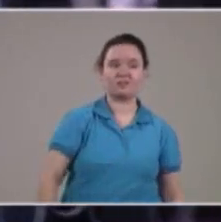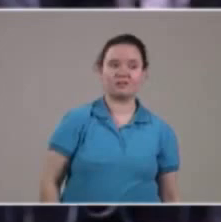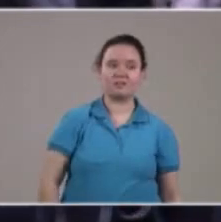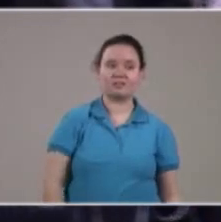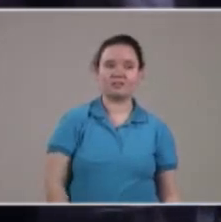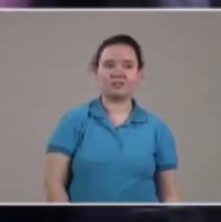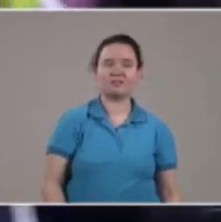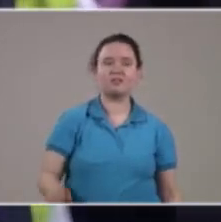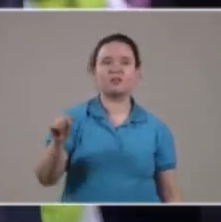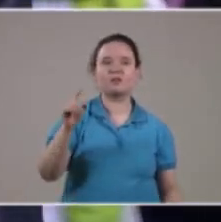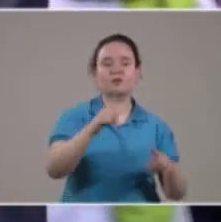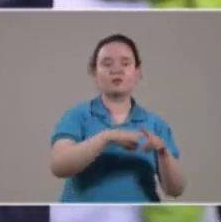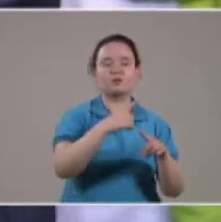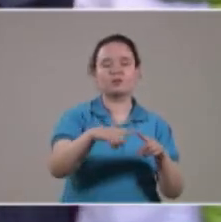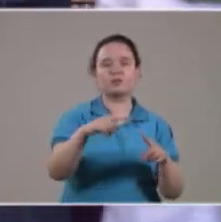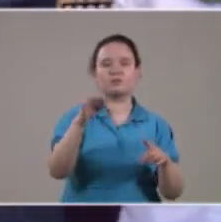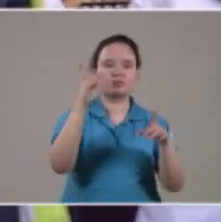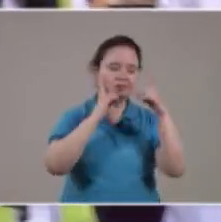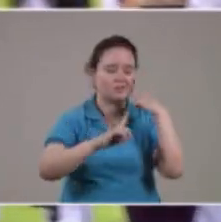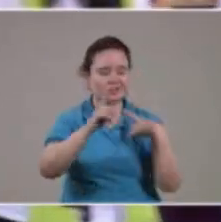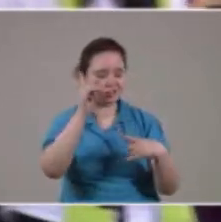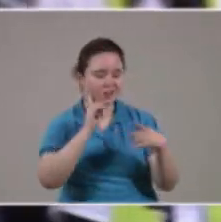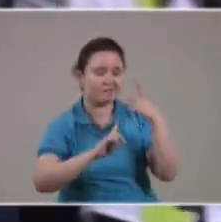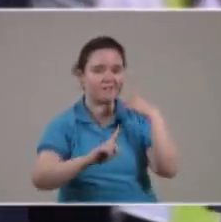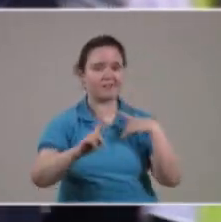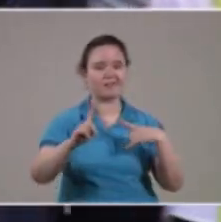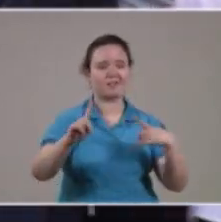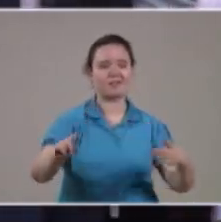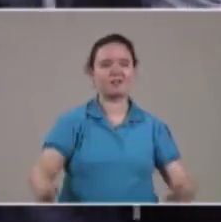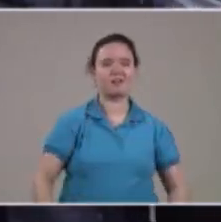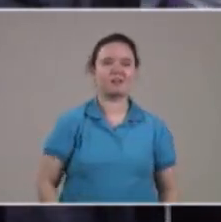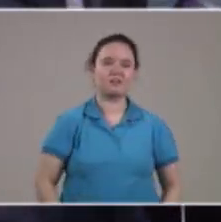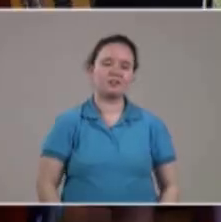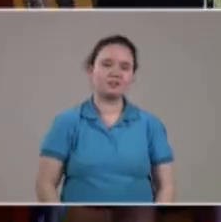Cuando Él le dijo: digiere tu vino, ya, vete, ya, borracha.